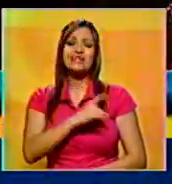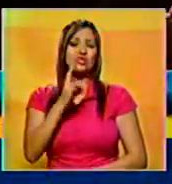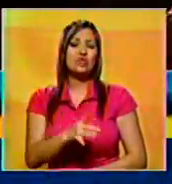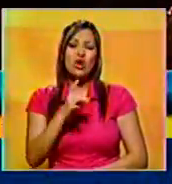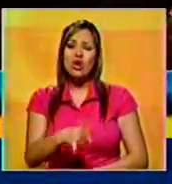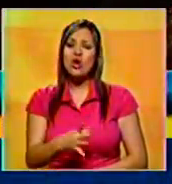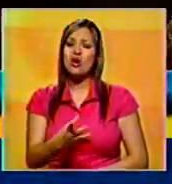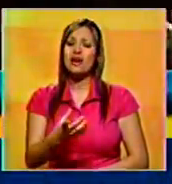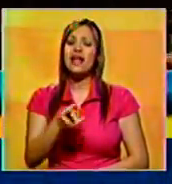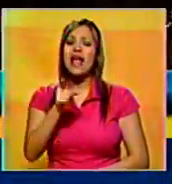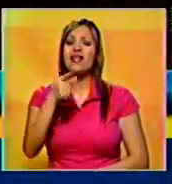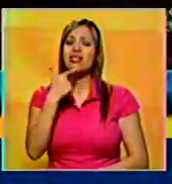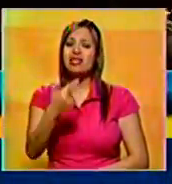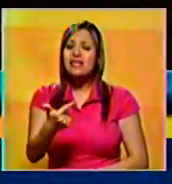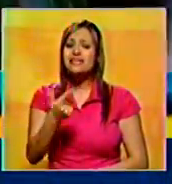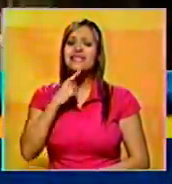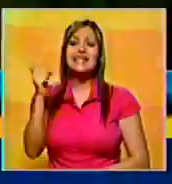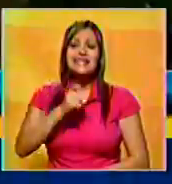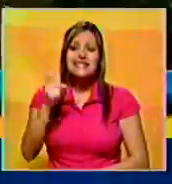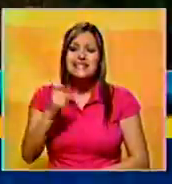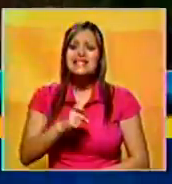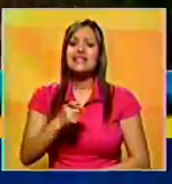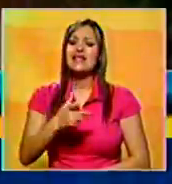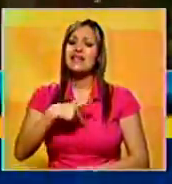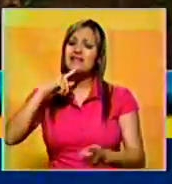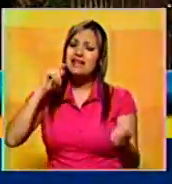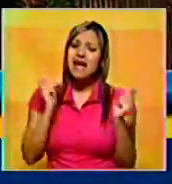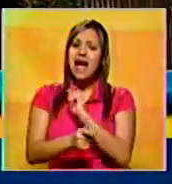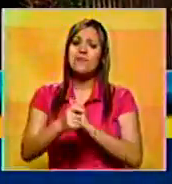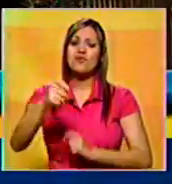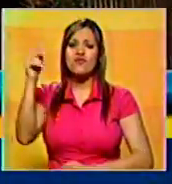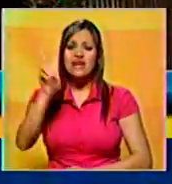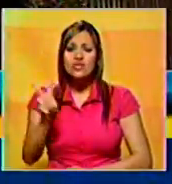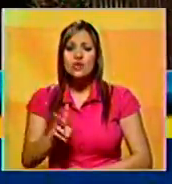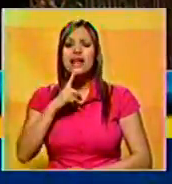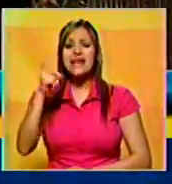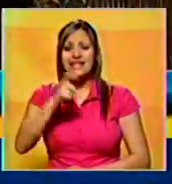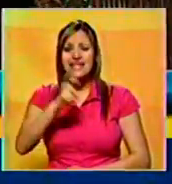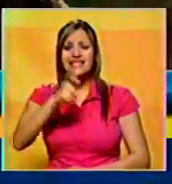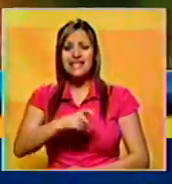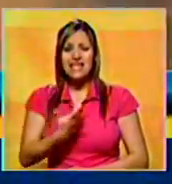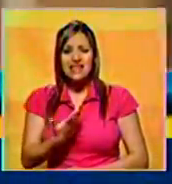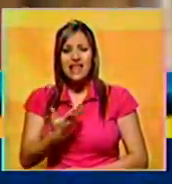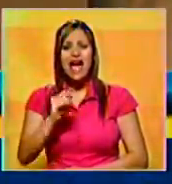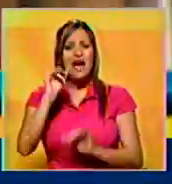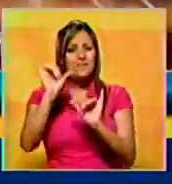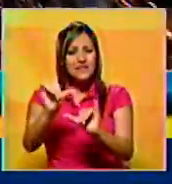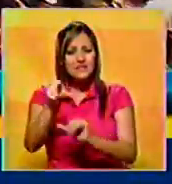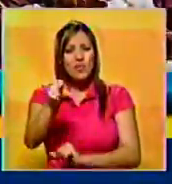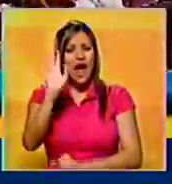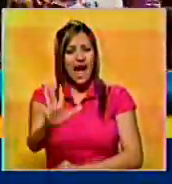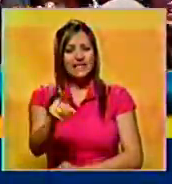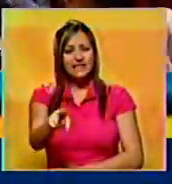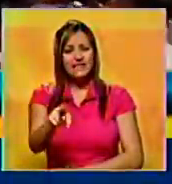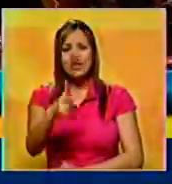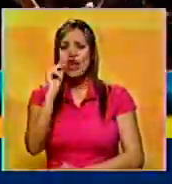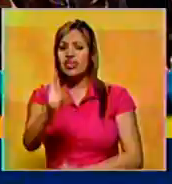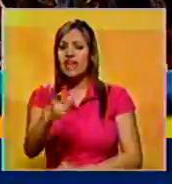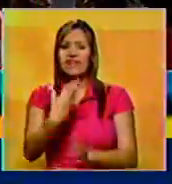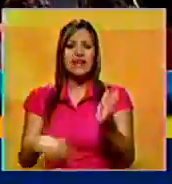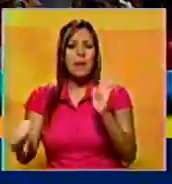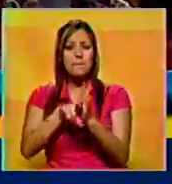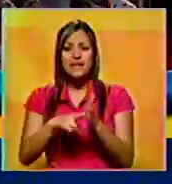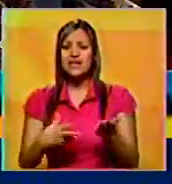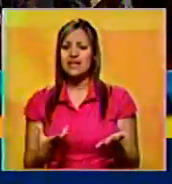dolor manifestaba la necesidad de un cambio en Venezuela y la necesidad de que hechos como este no se repitan.